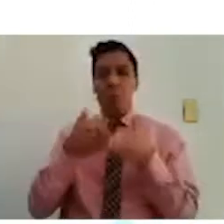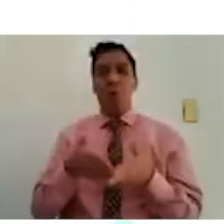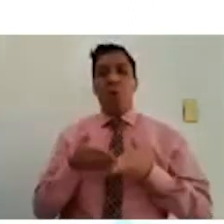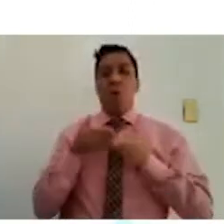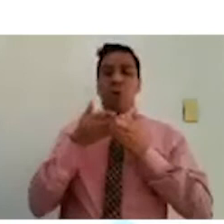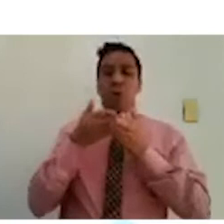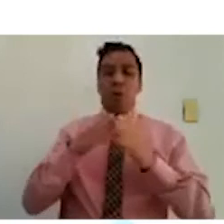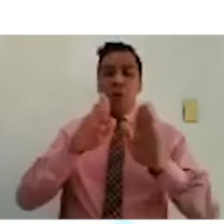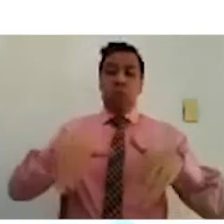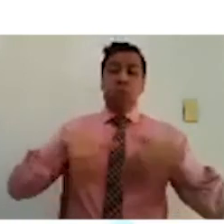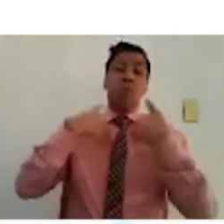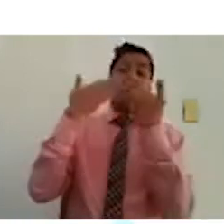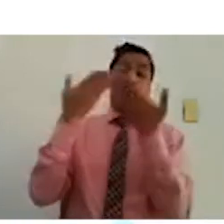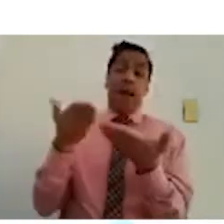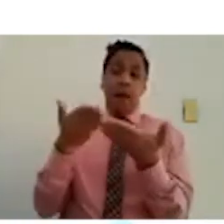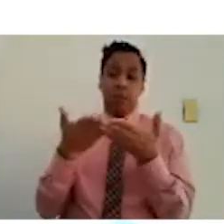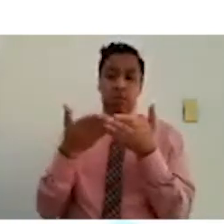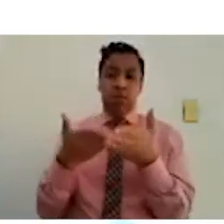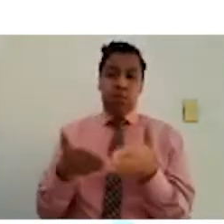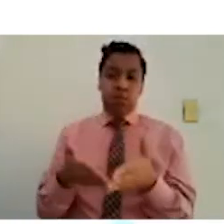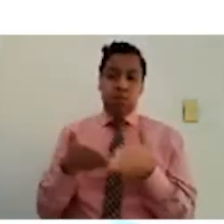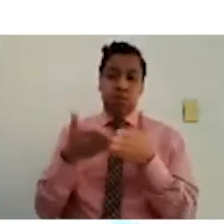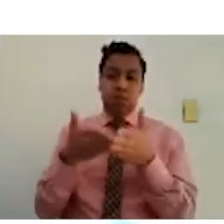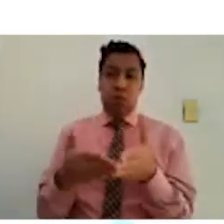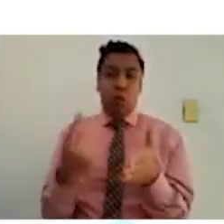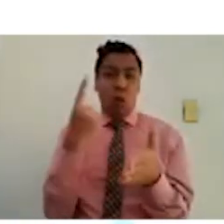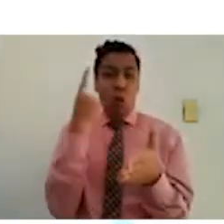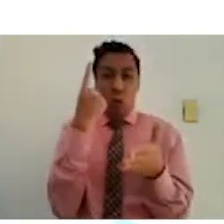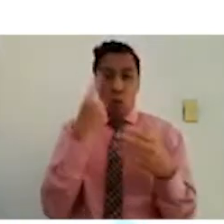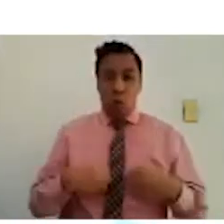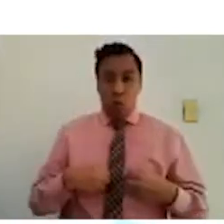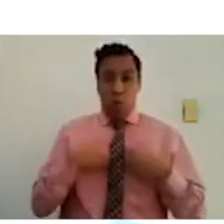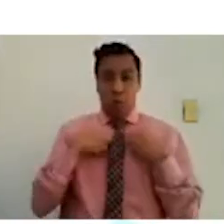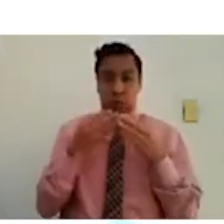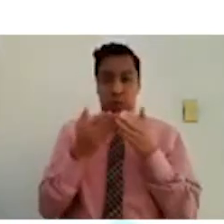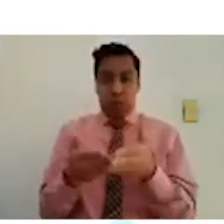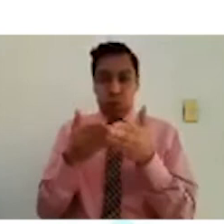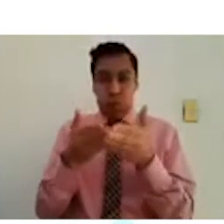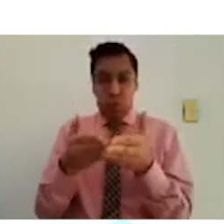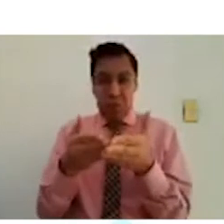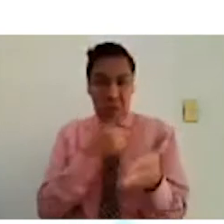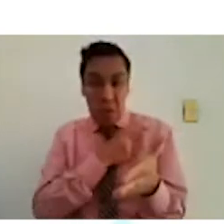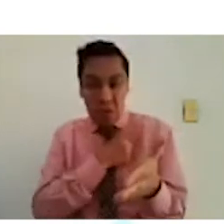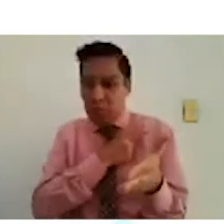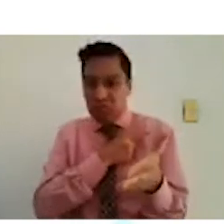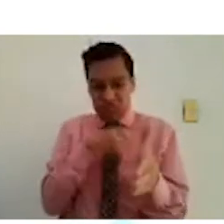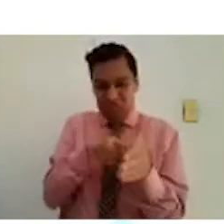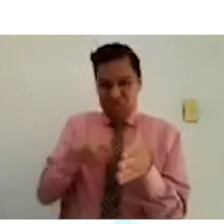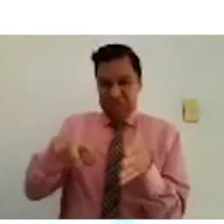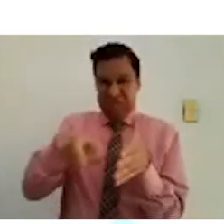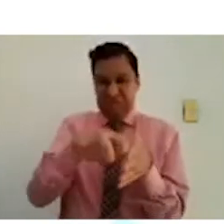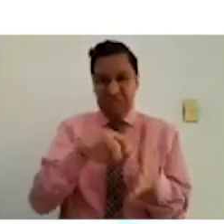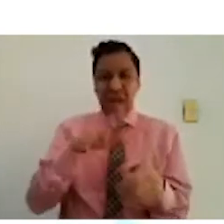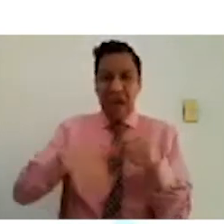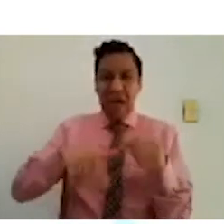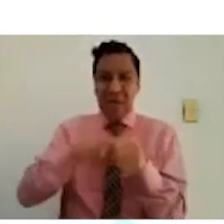ya sin ningún tripulante vivo, salvo Nosferatu y los cientos de roedores que lo acompañan. La escena